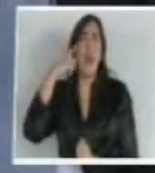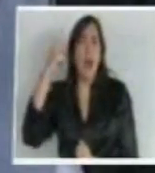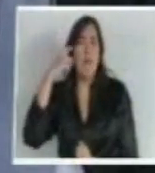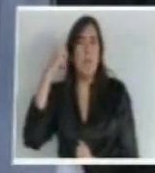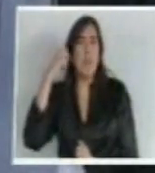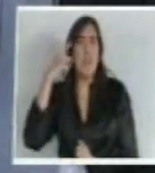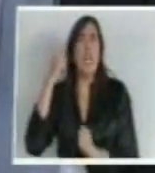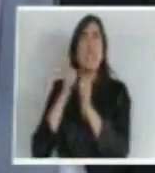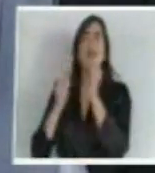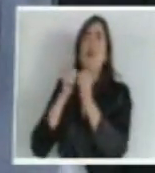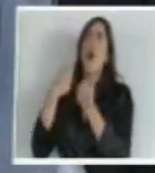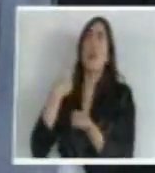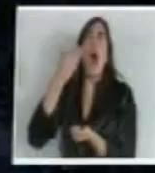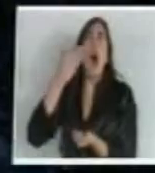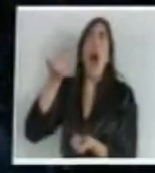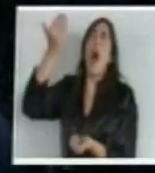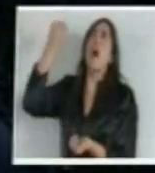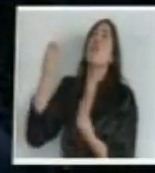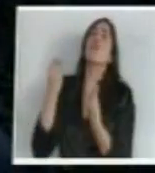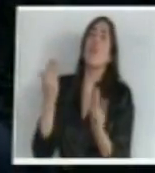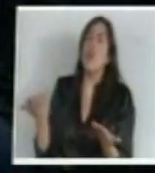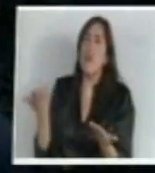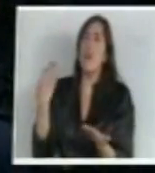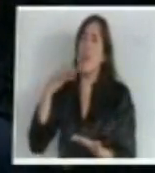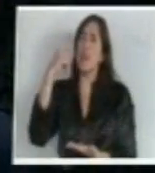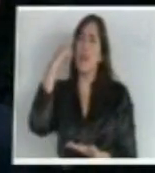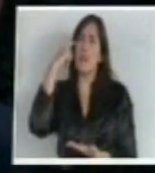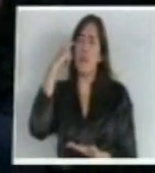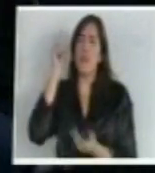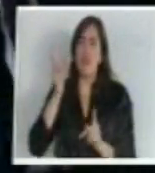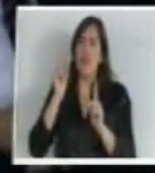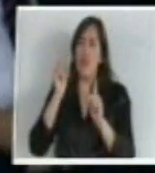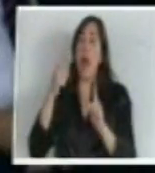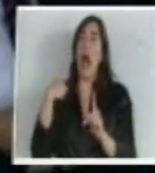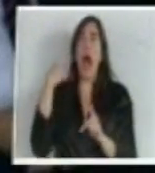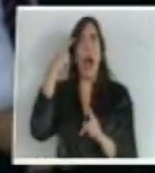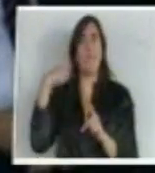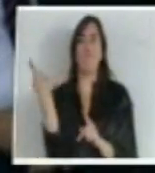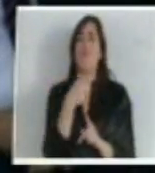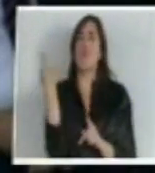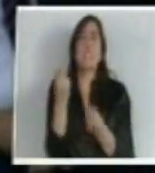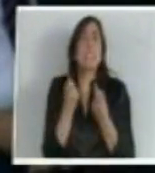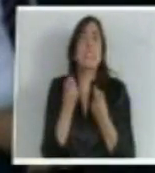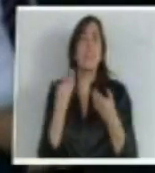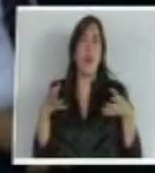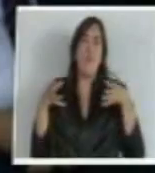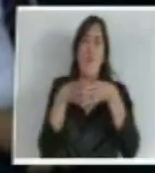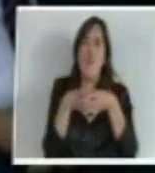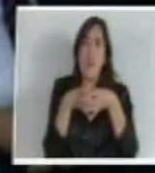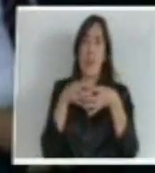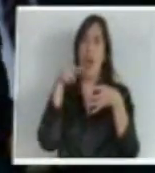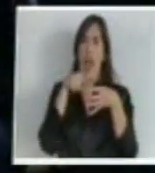la historia nos da, que es necesario mantenernos unidos, porque allí está